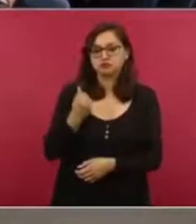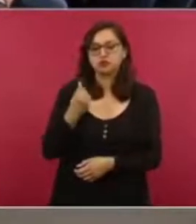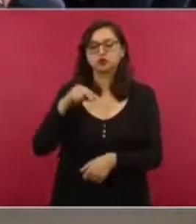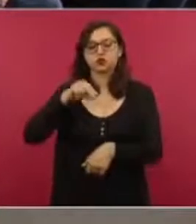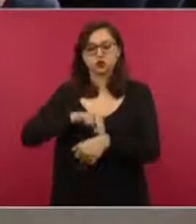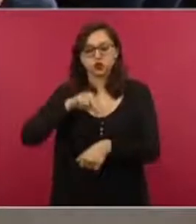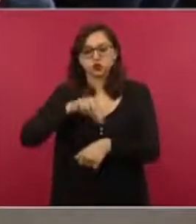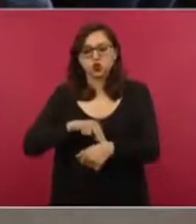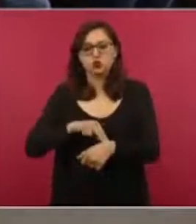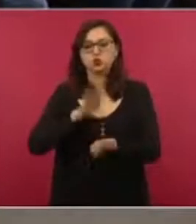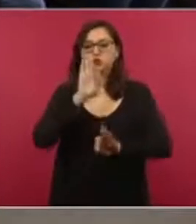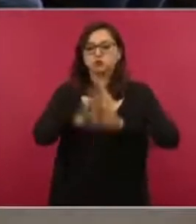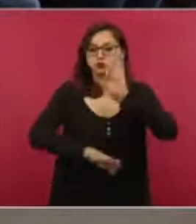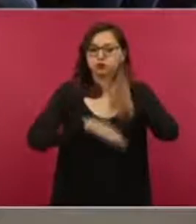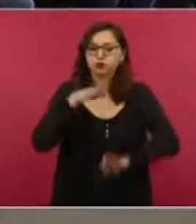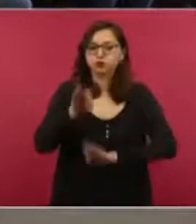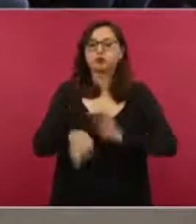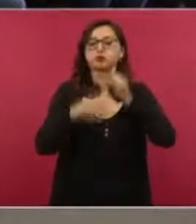médica